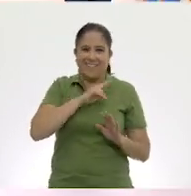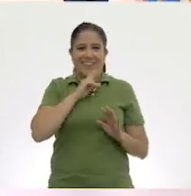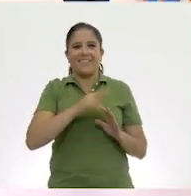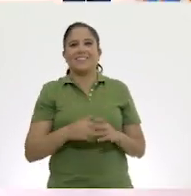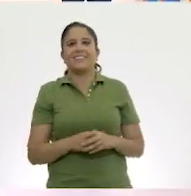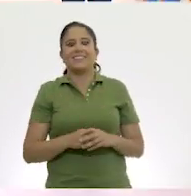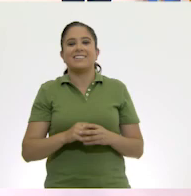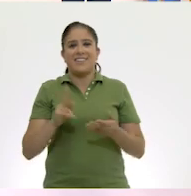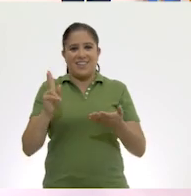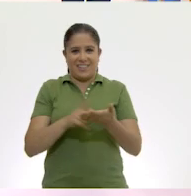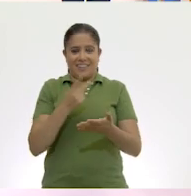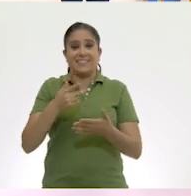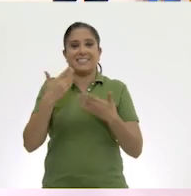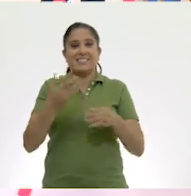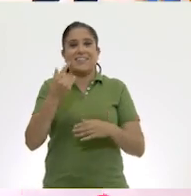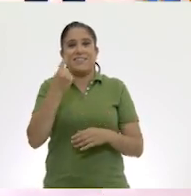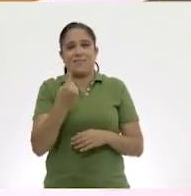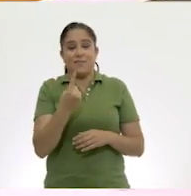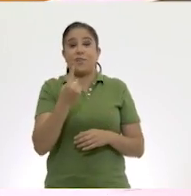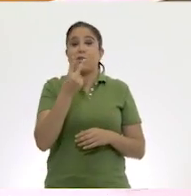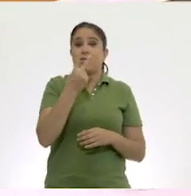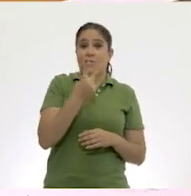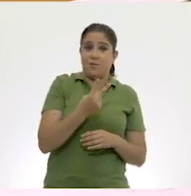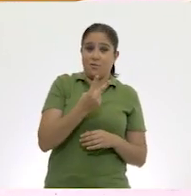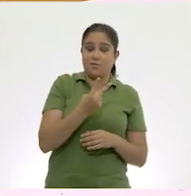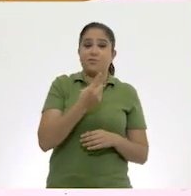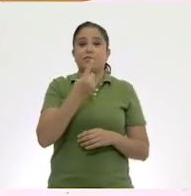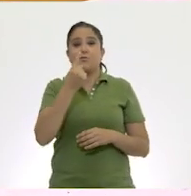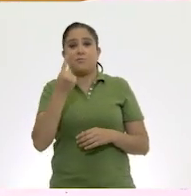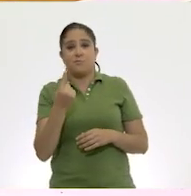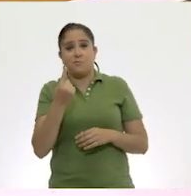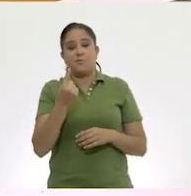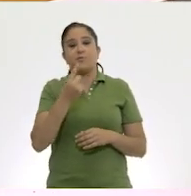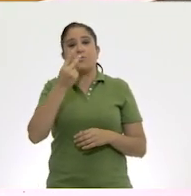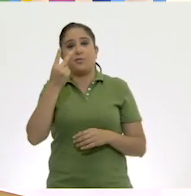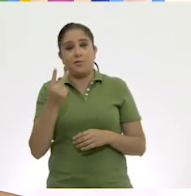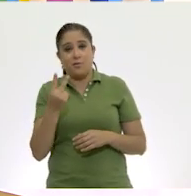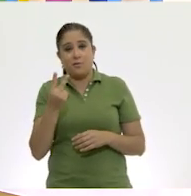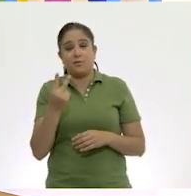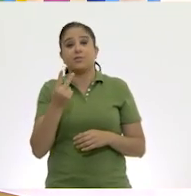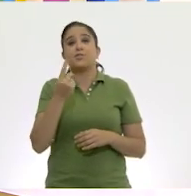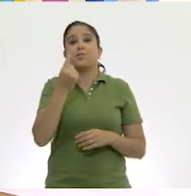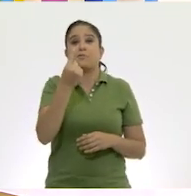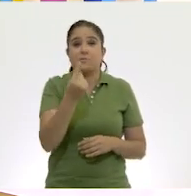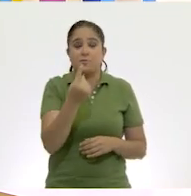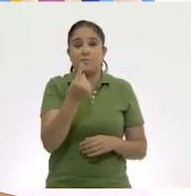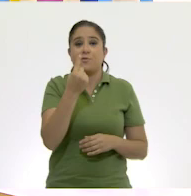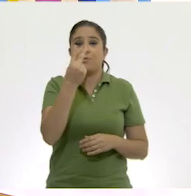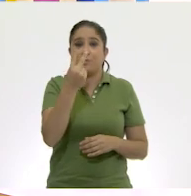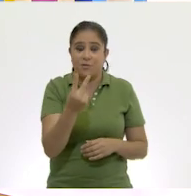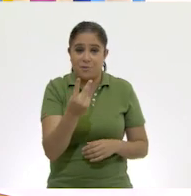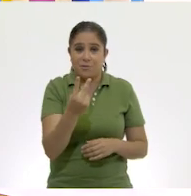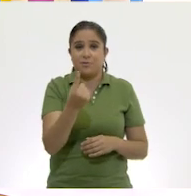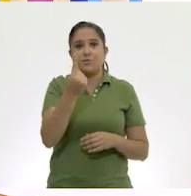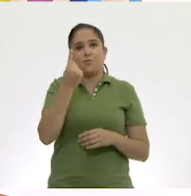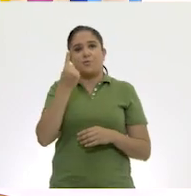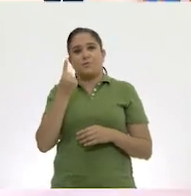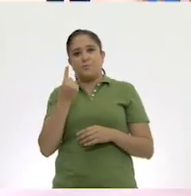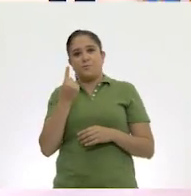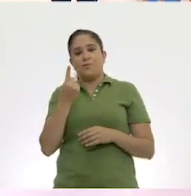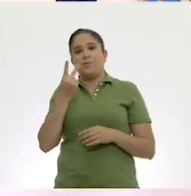empezamos 23 12 12 12